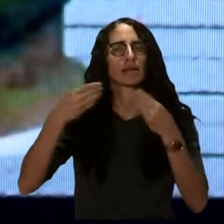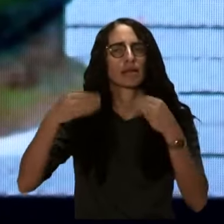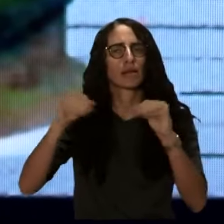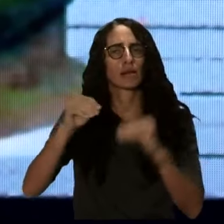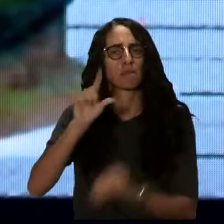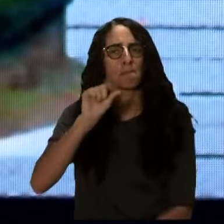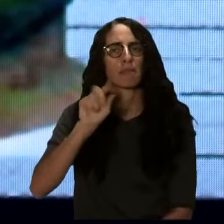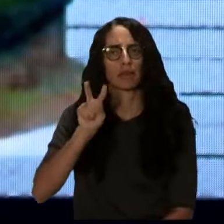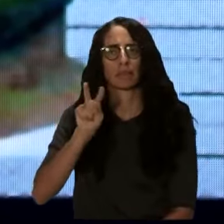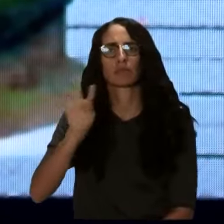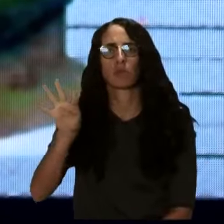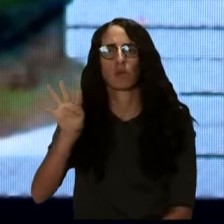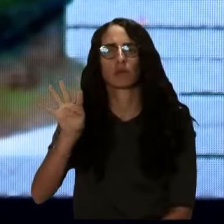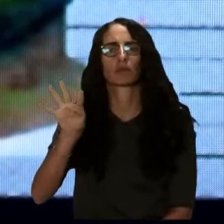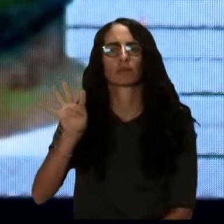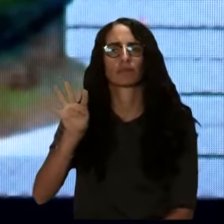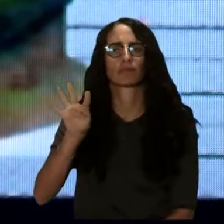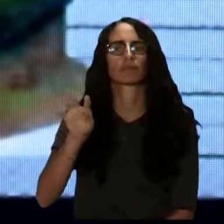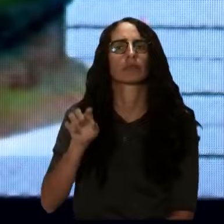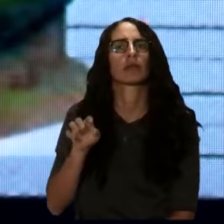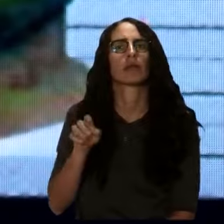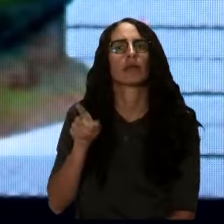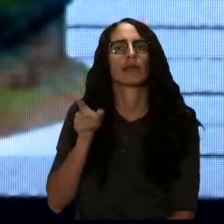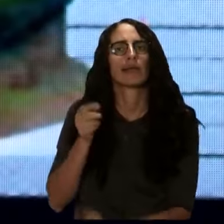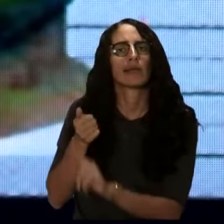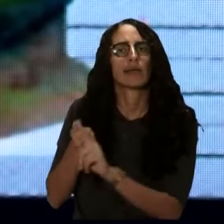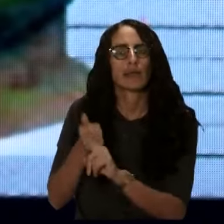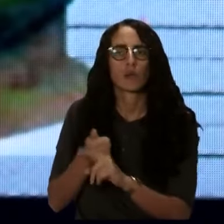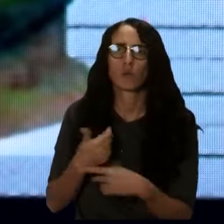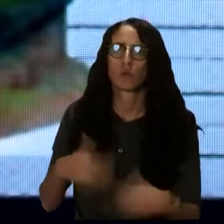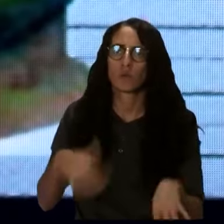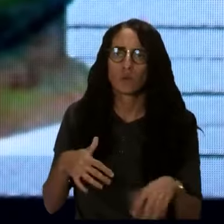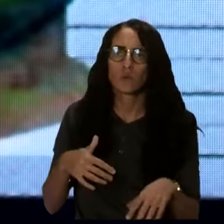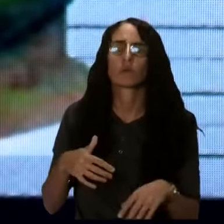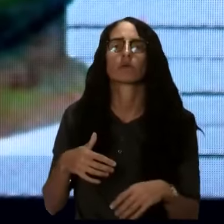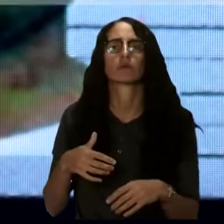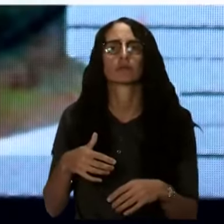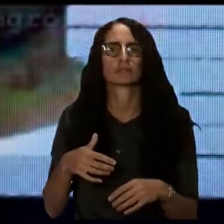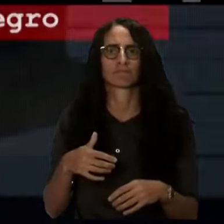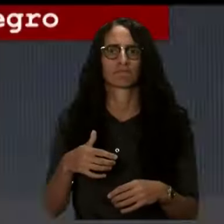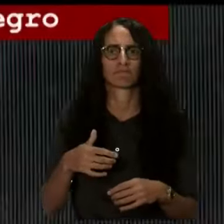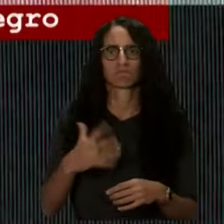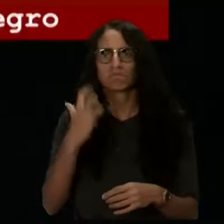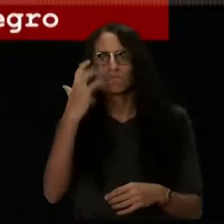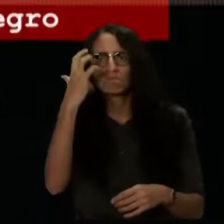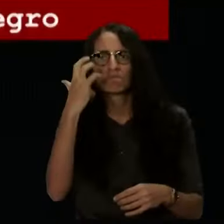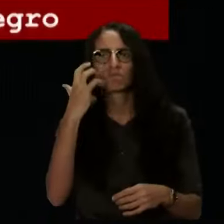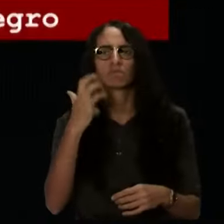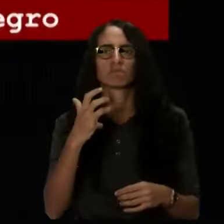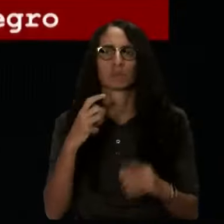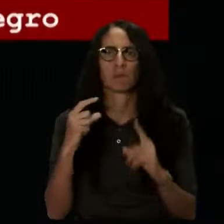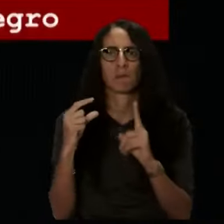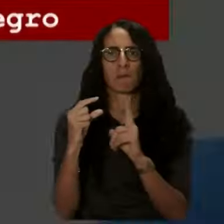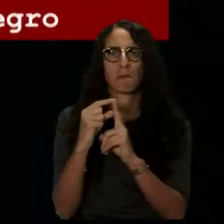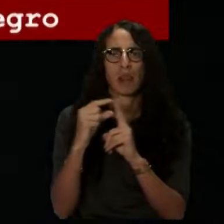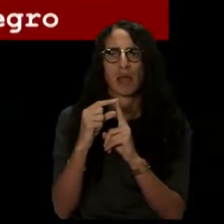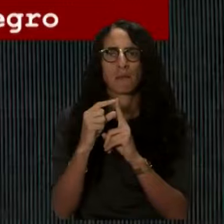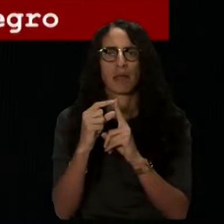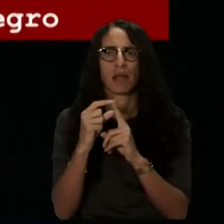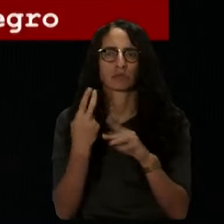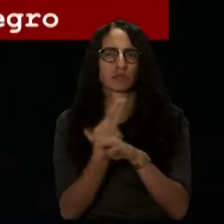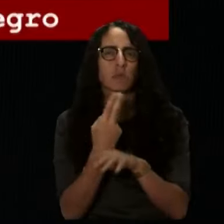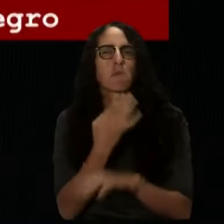2024 este de manera este agresiva de manera hostil con utilizando and palabras o ese